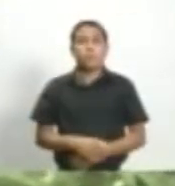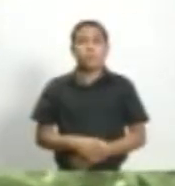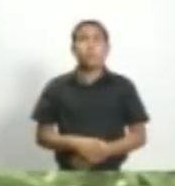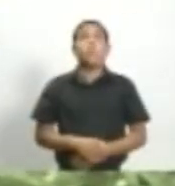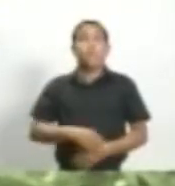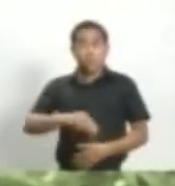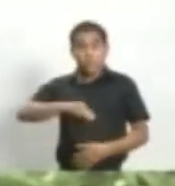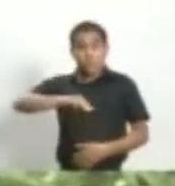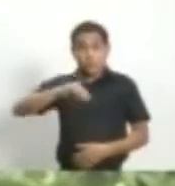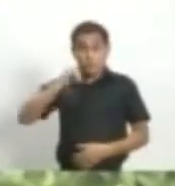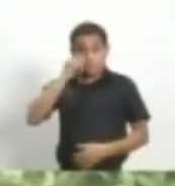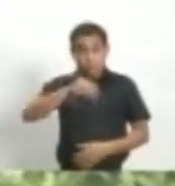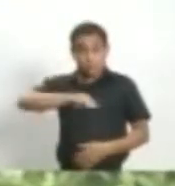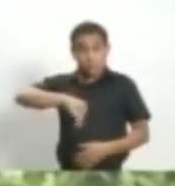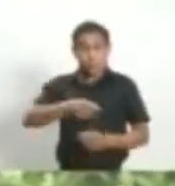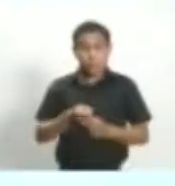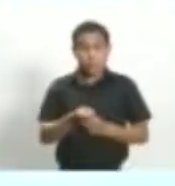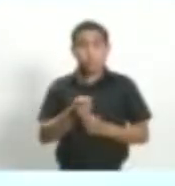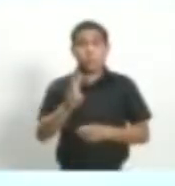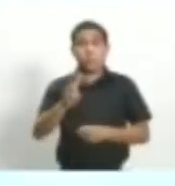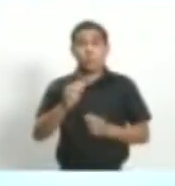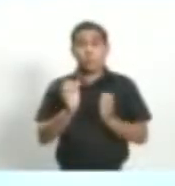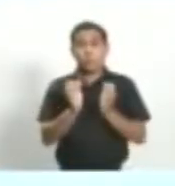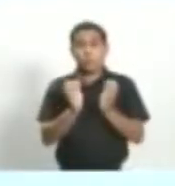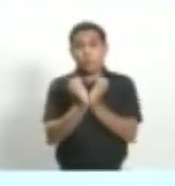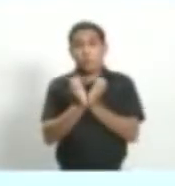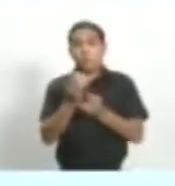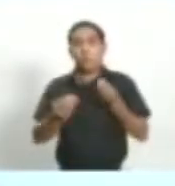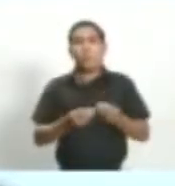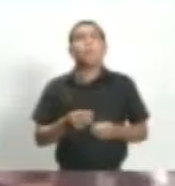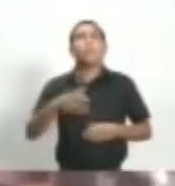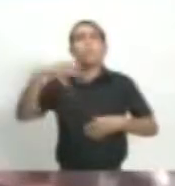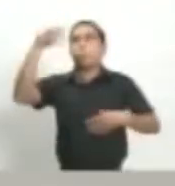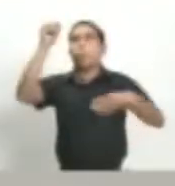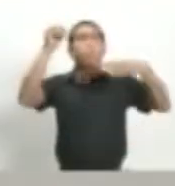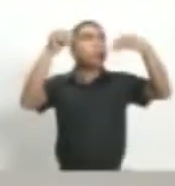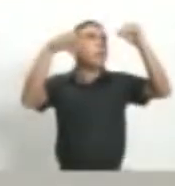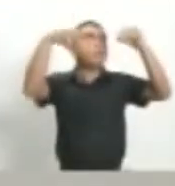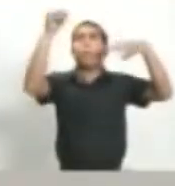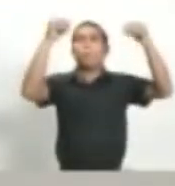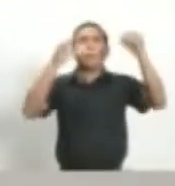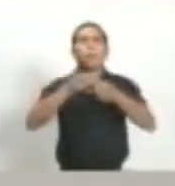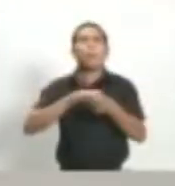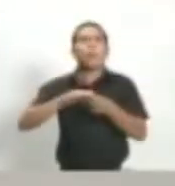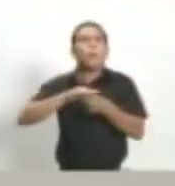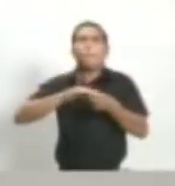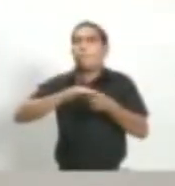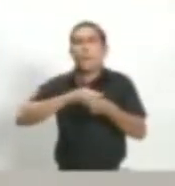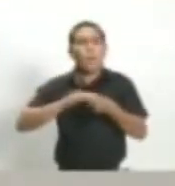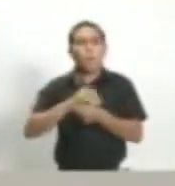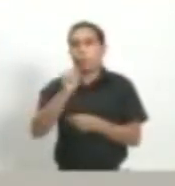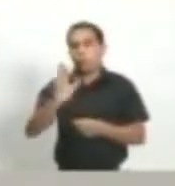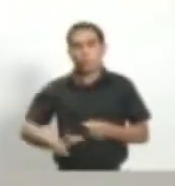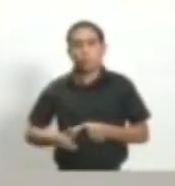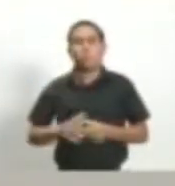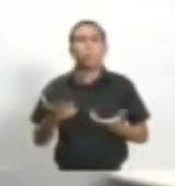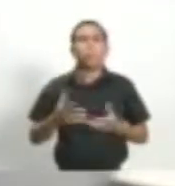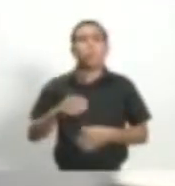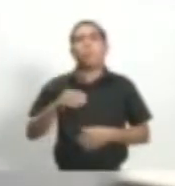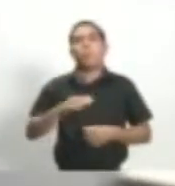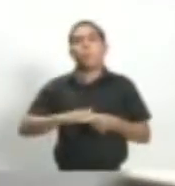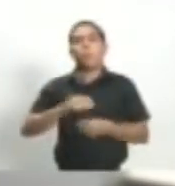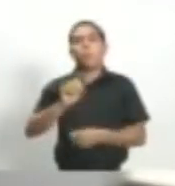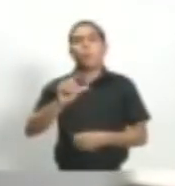3 de mayo en la región Caribe se realizarán cortes de energía concertados en barrios subnormales, como en Los Olivos, en